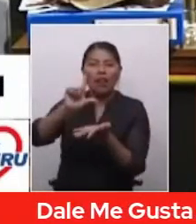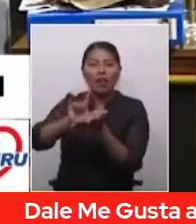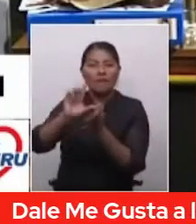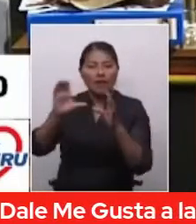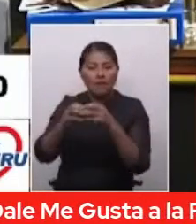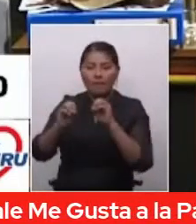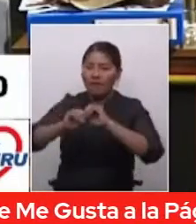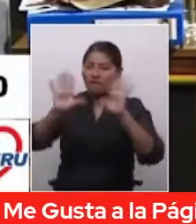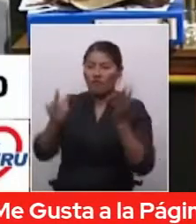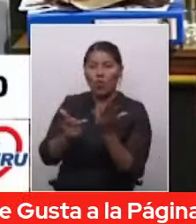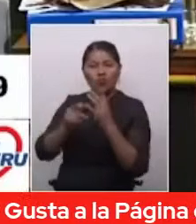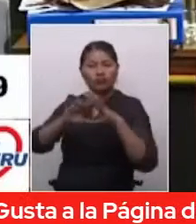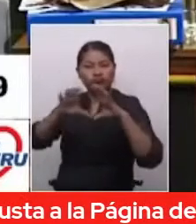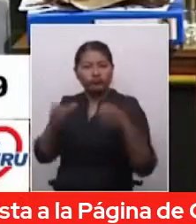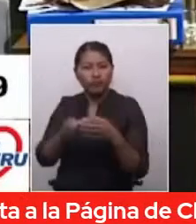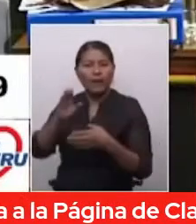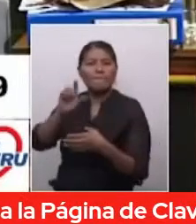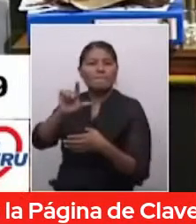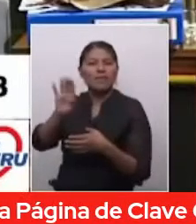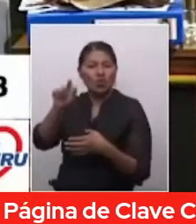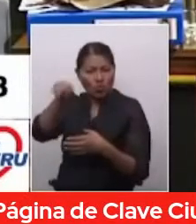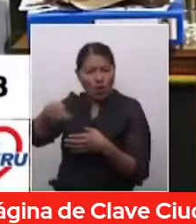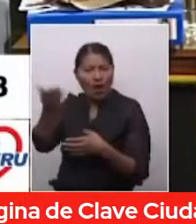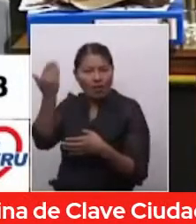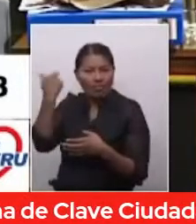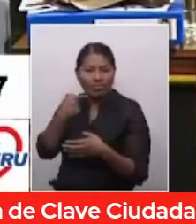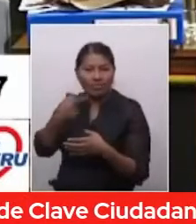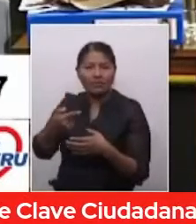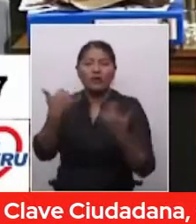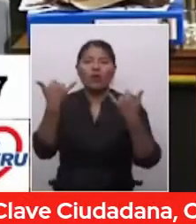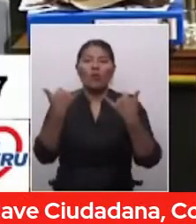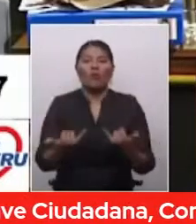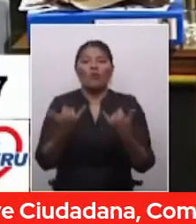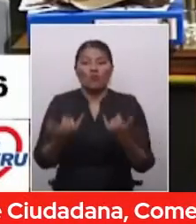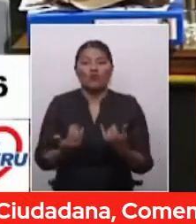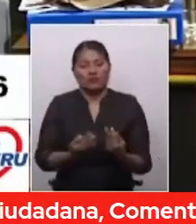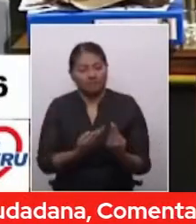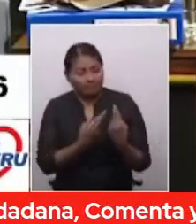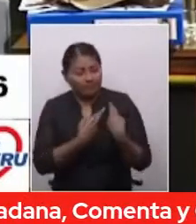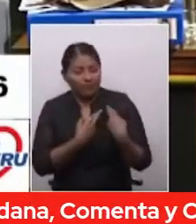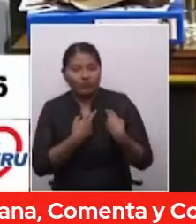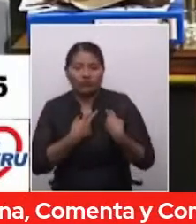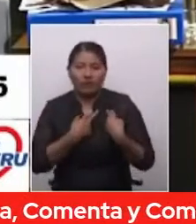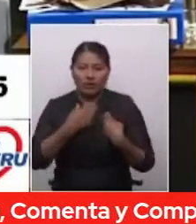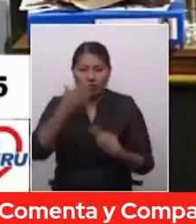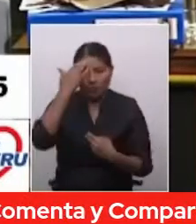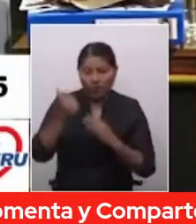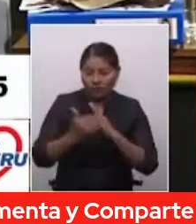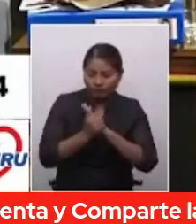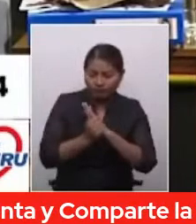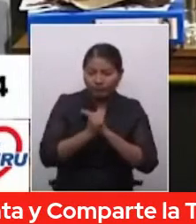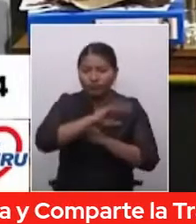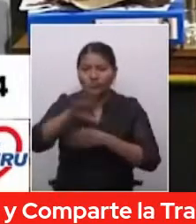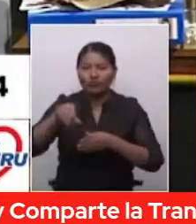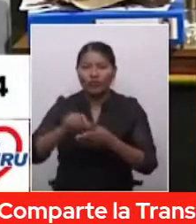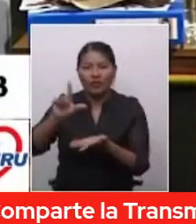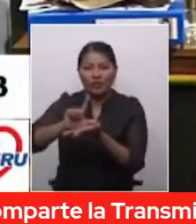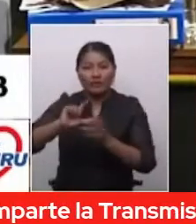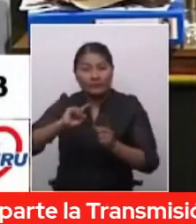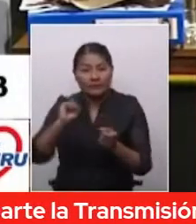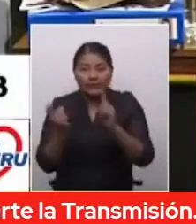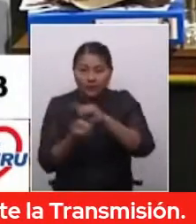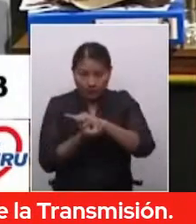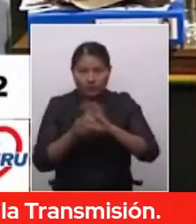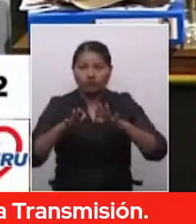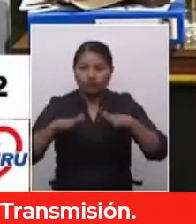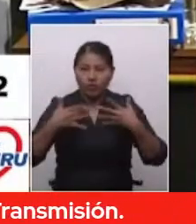Bedoya. Pero hoy somos nosotros quienes estamos capacitados para cambiar nuestra ciudad. Y